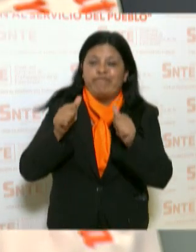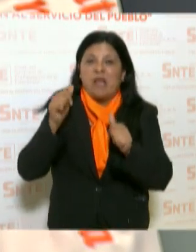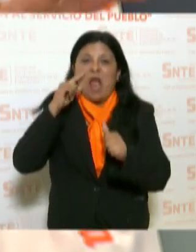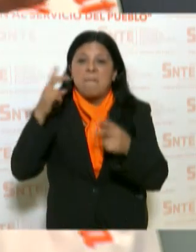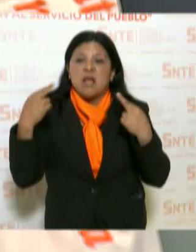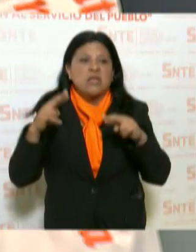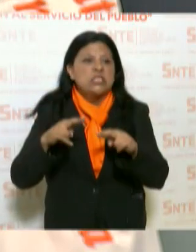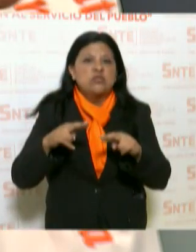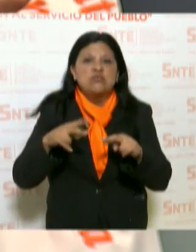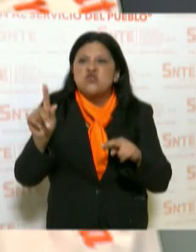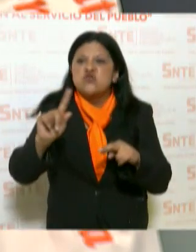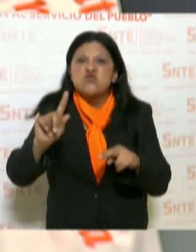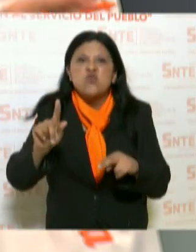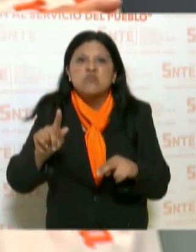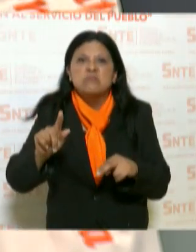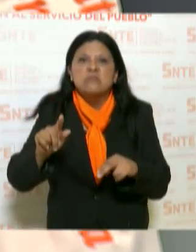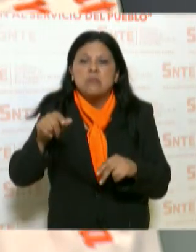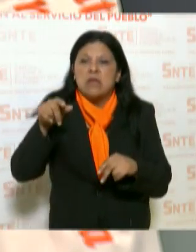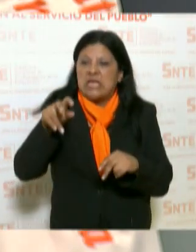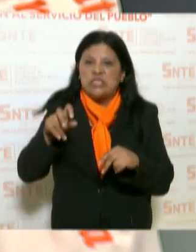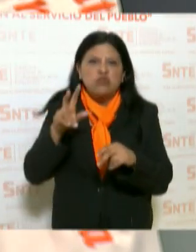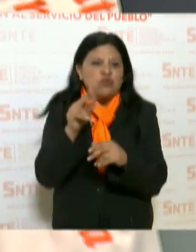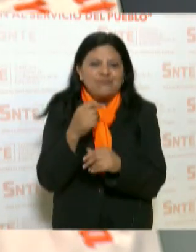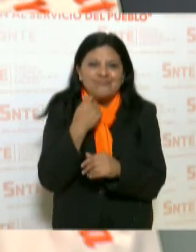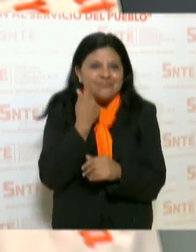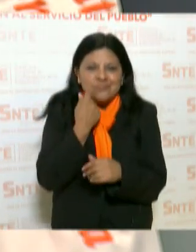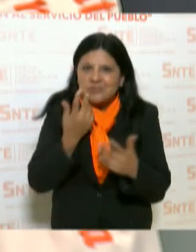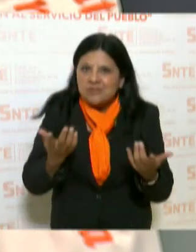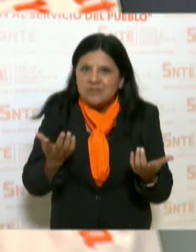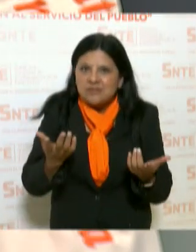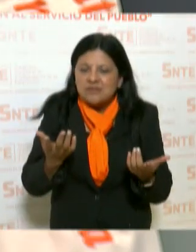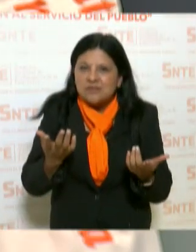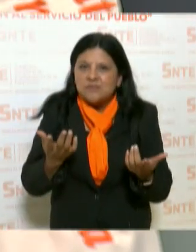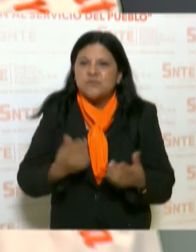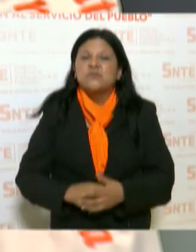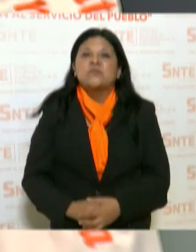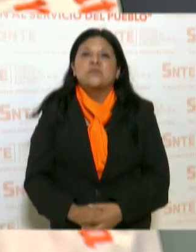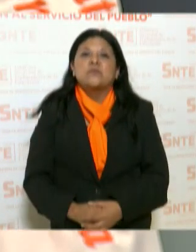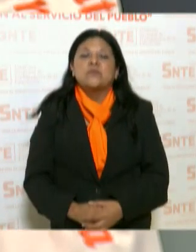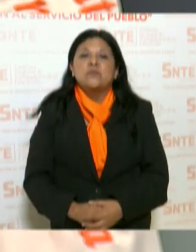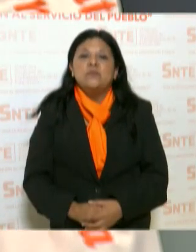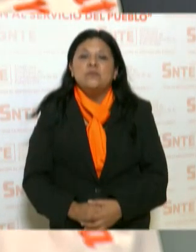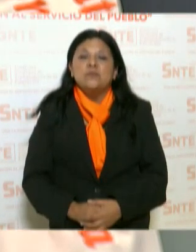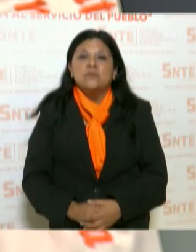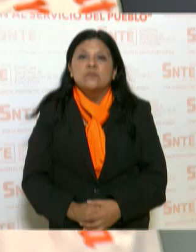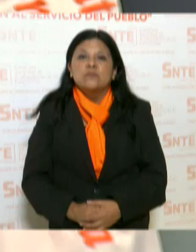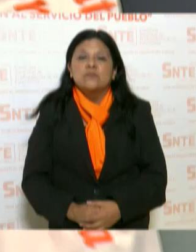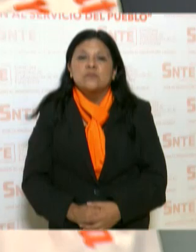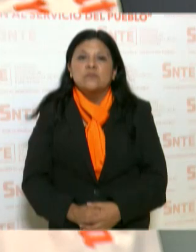No querían a los maestros. Y el general Cárdenas